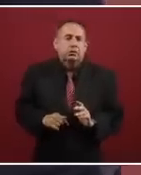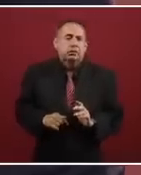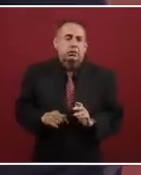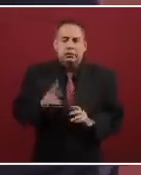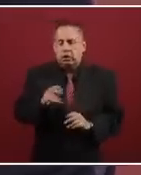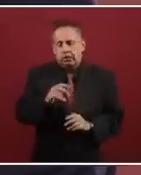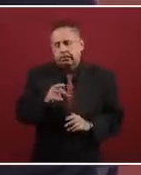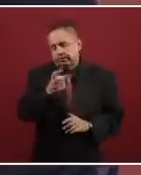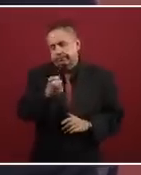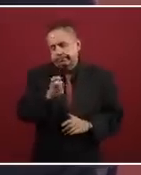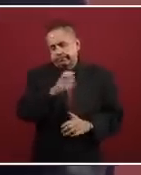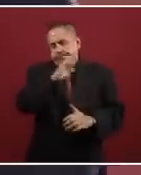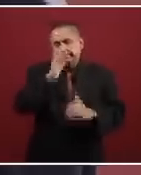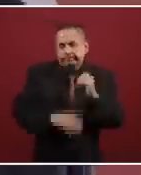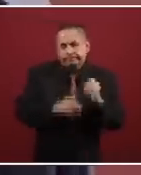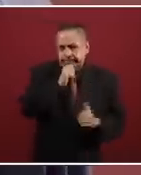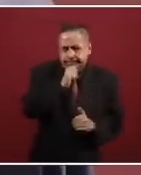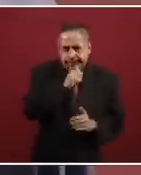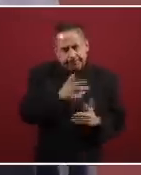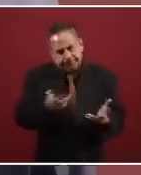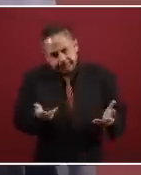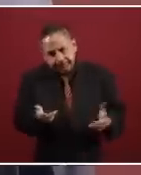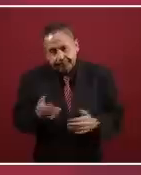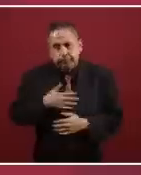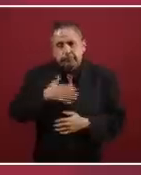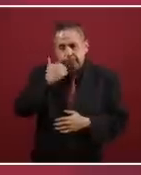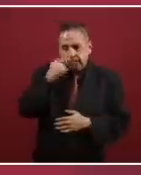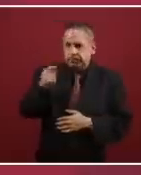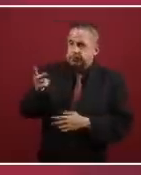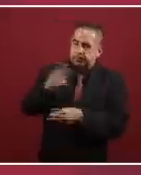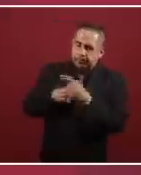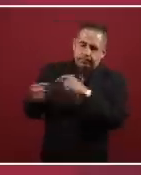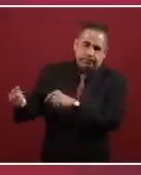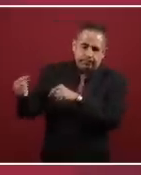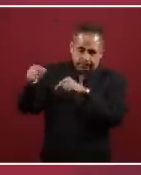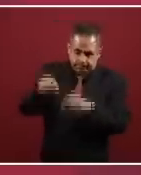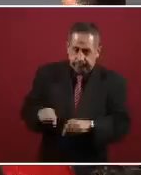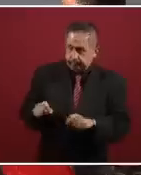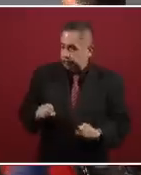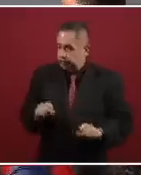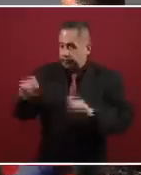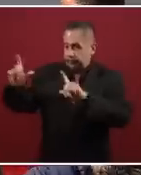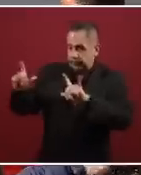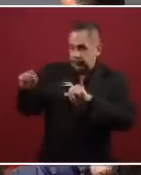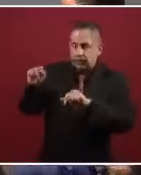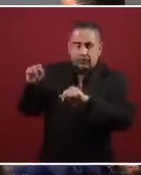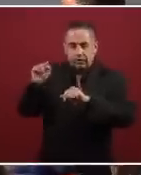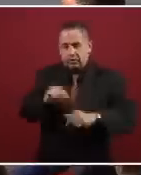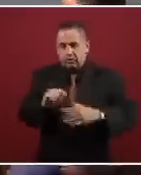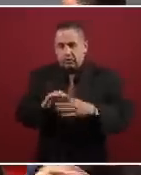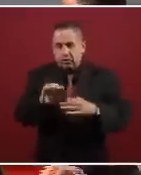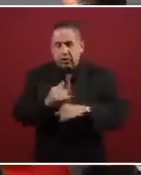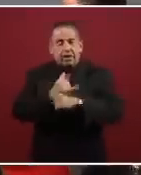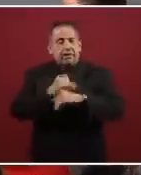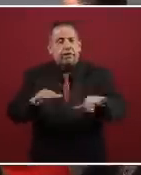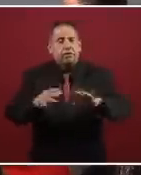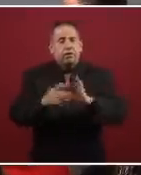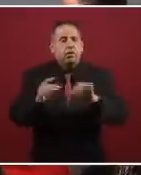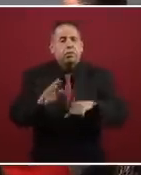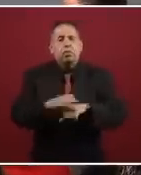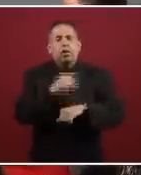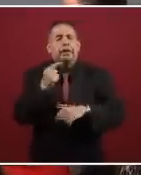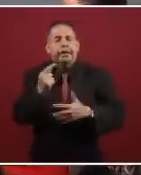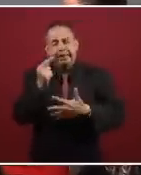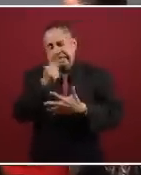no está terminada. Entonces, quiero que aquí en la pantalla les informen